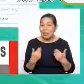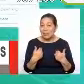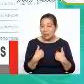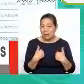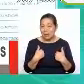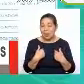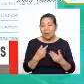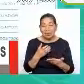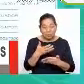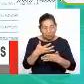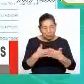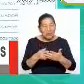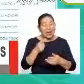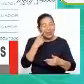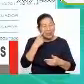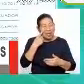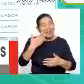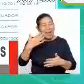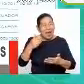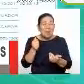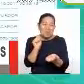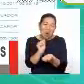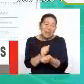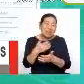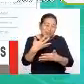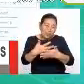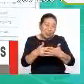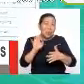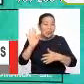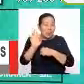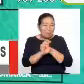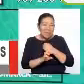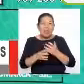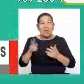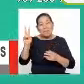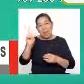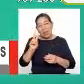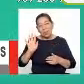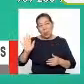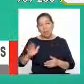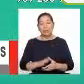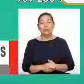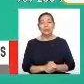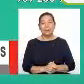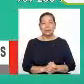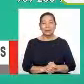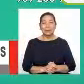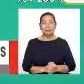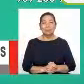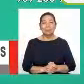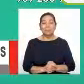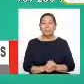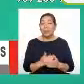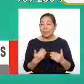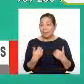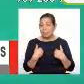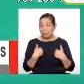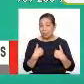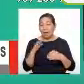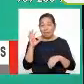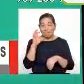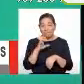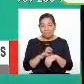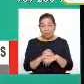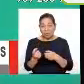son prontarreos delincuentes que tienen antecedentes en su país. ¿Puede pasar, por favor, la diapositiva? También tenemos la captura